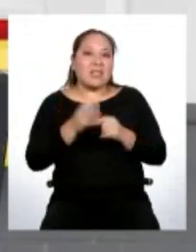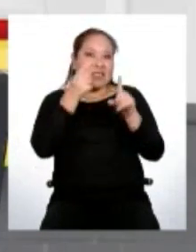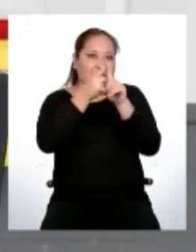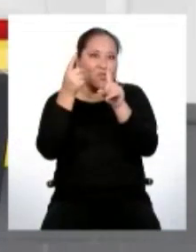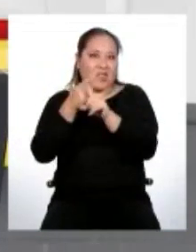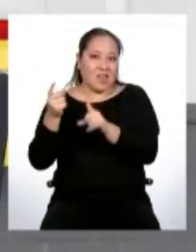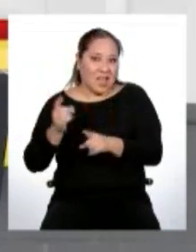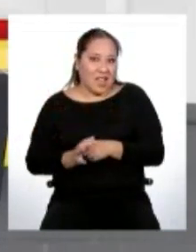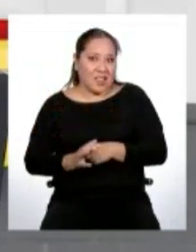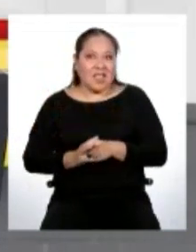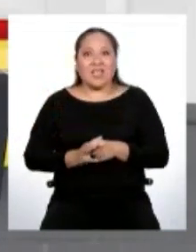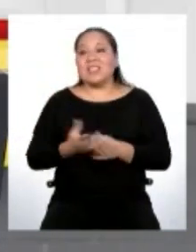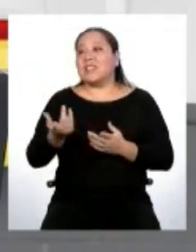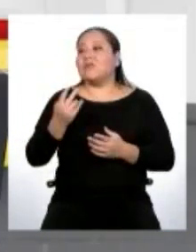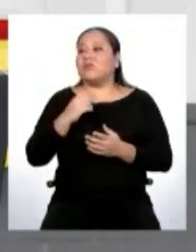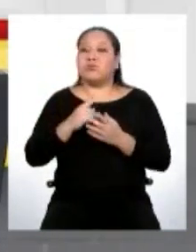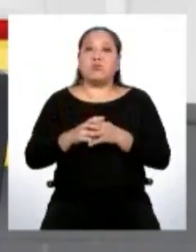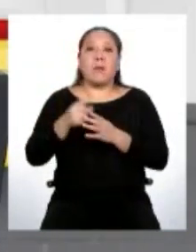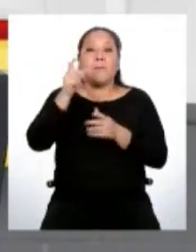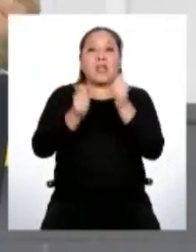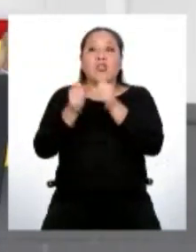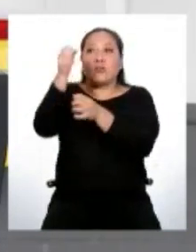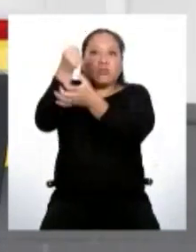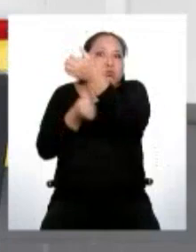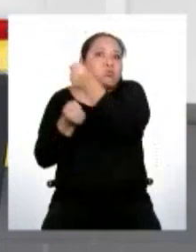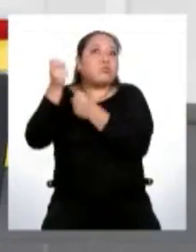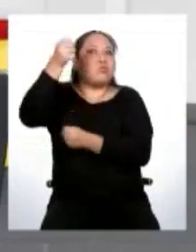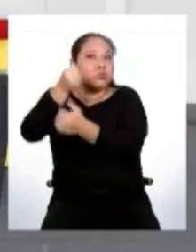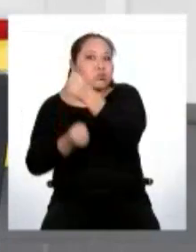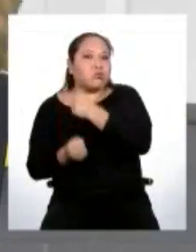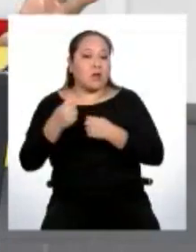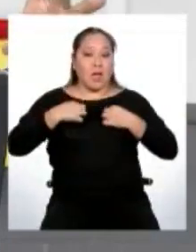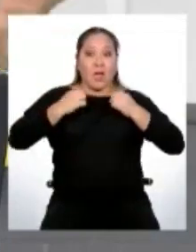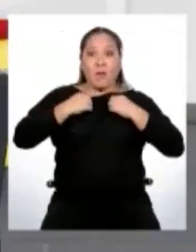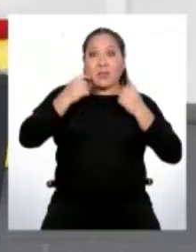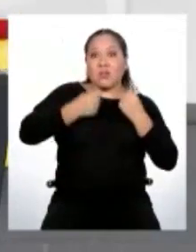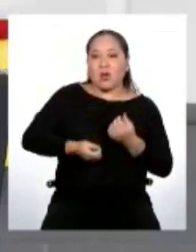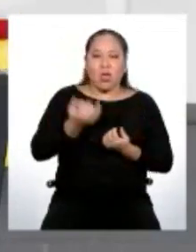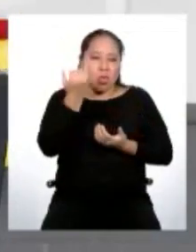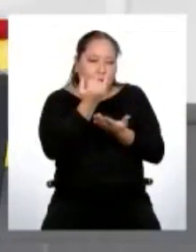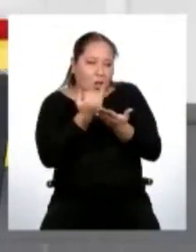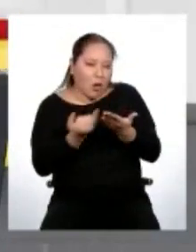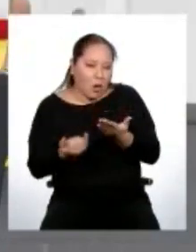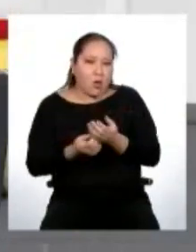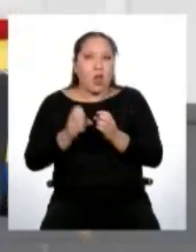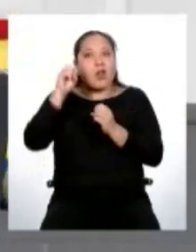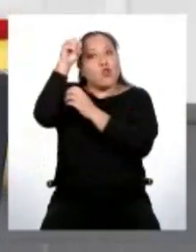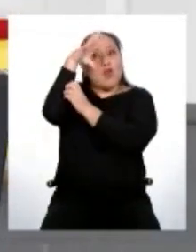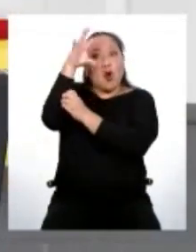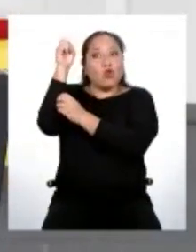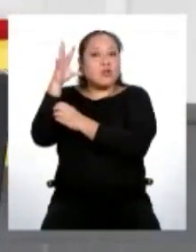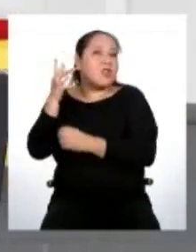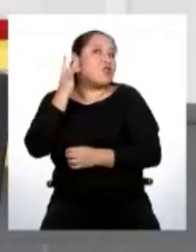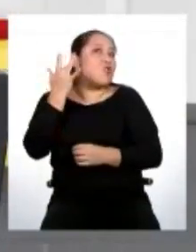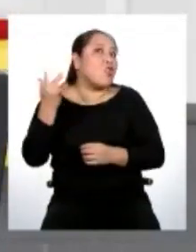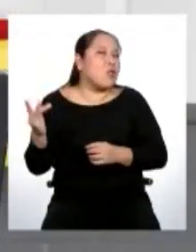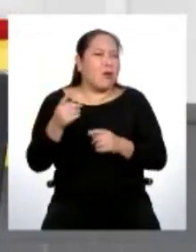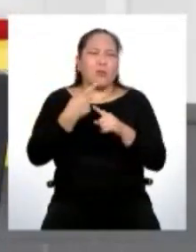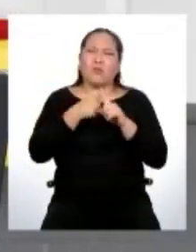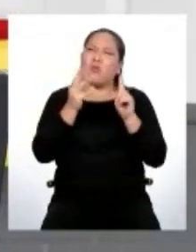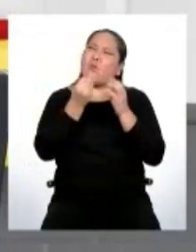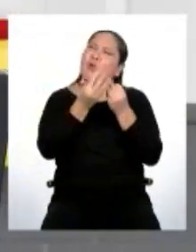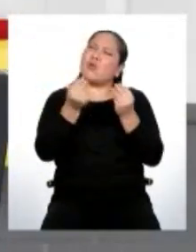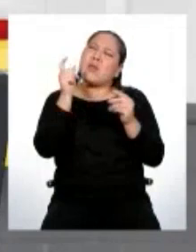gestores culturales, tramoyistas, escenógrafos, vestuaristas, directores de arte, operadores de luces, de sonido y un